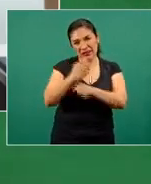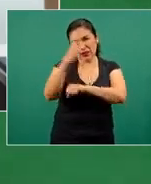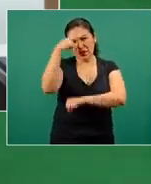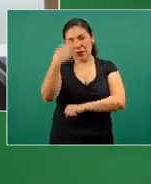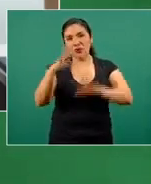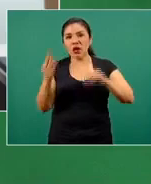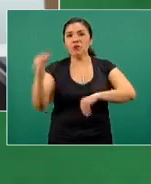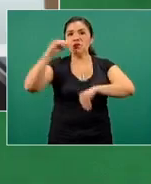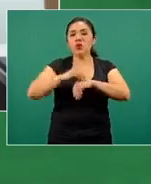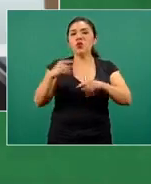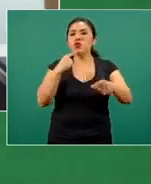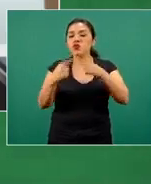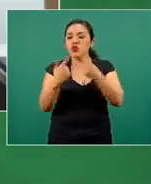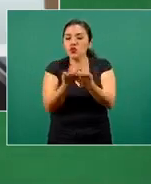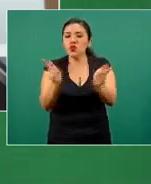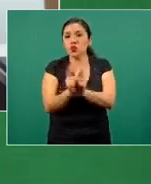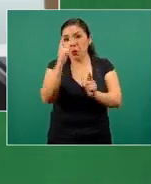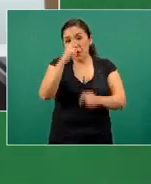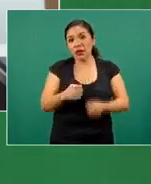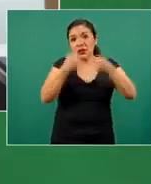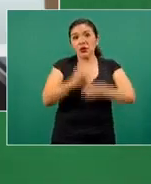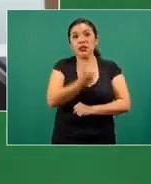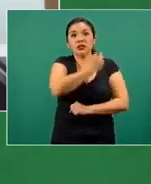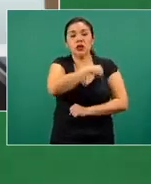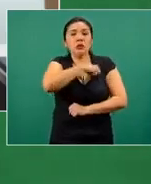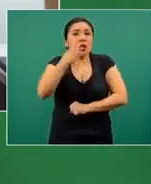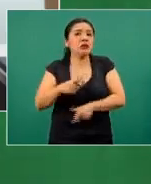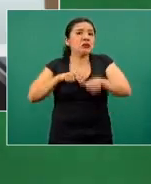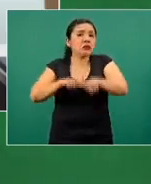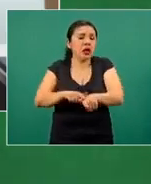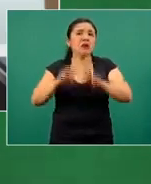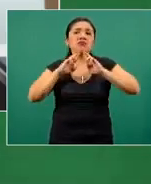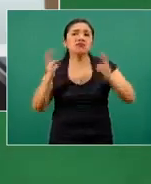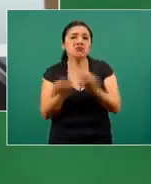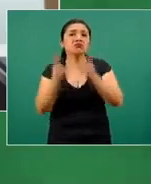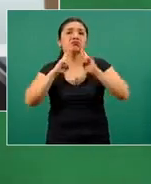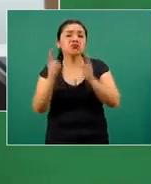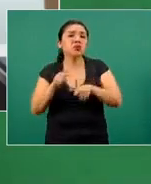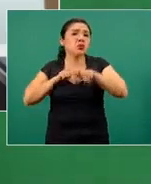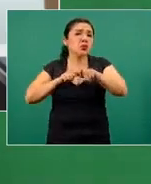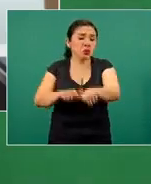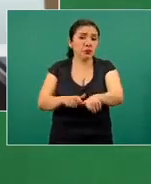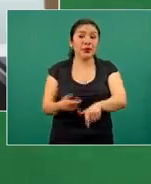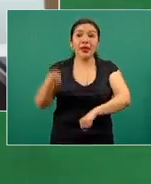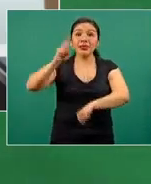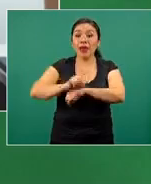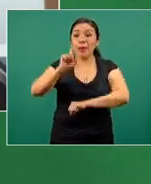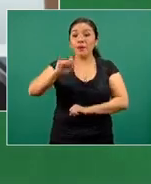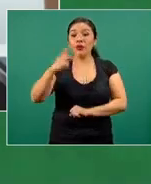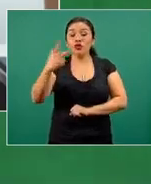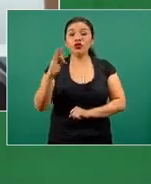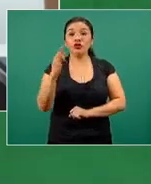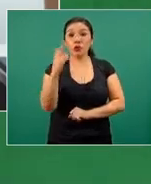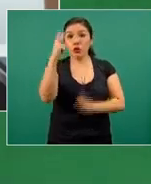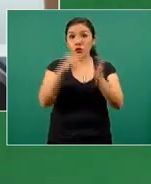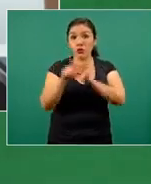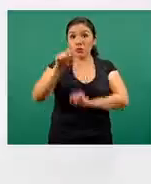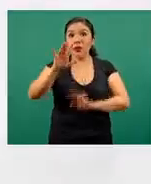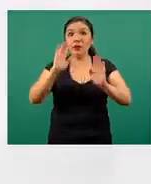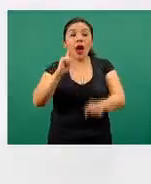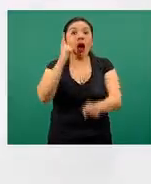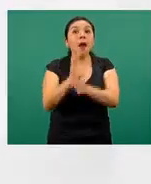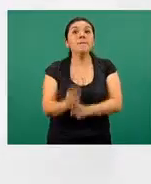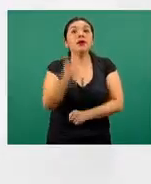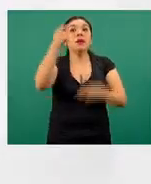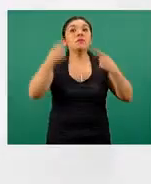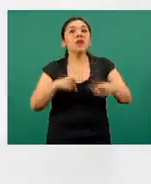Estatal de Seguridad en Salud, que ha sesionado de manera permanente. Por otro lado, el 28 de febrero del 2020 se detectó el primer